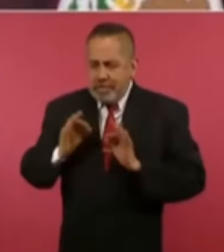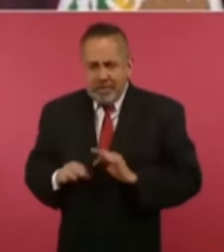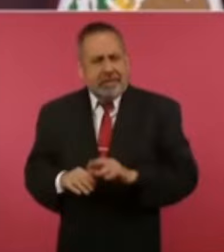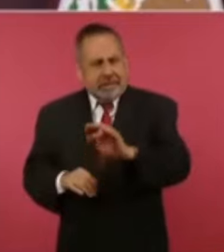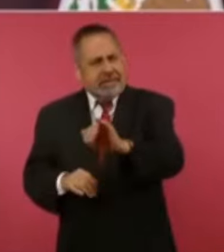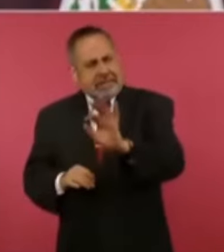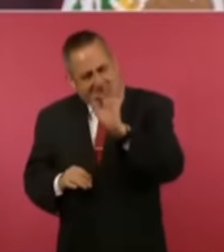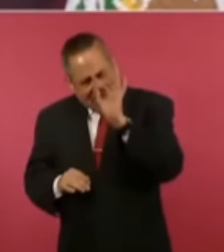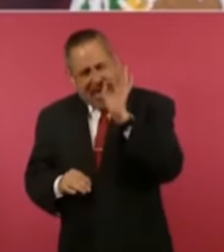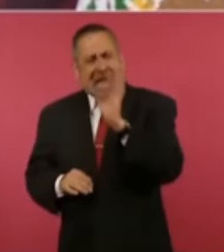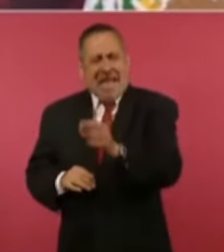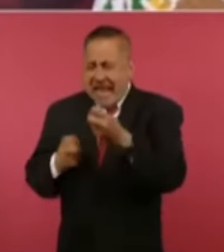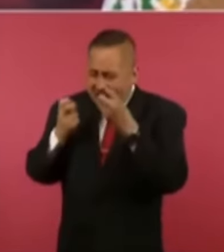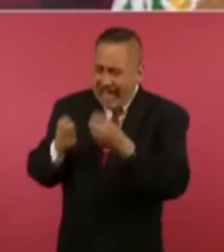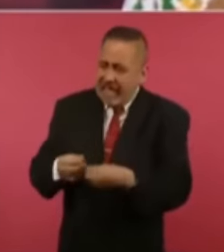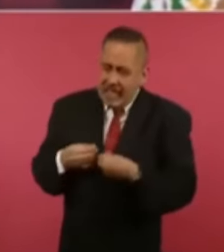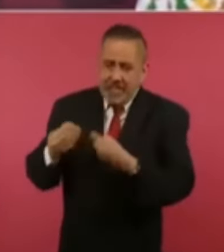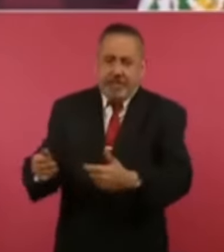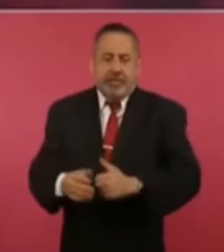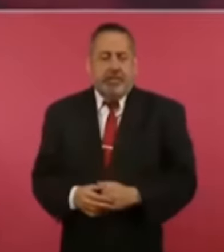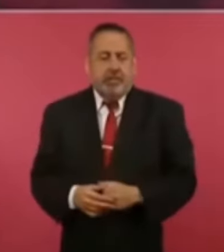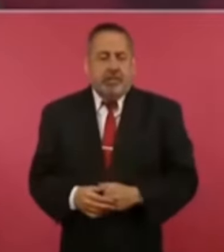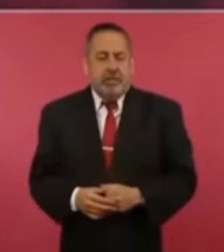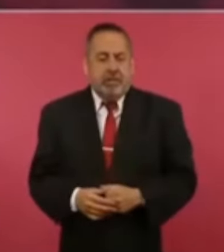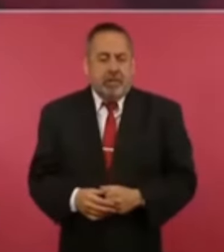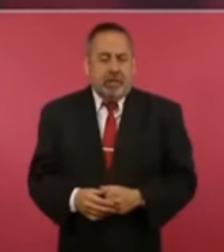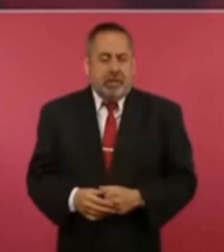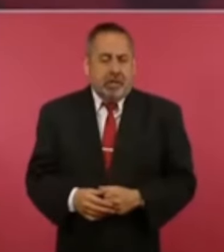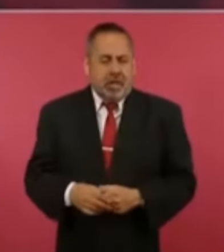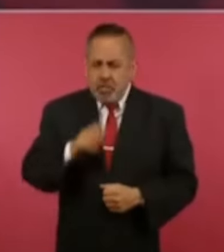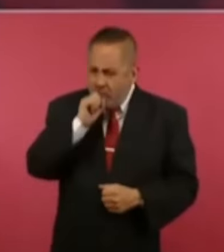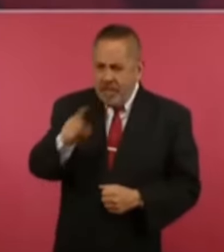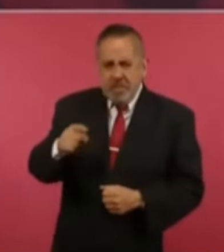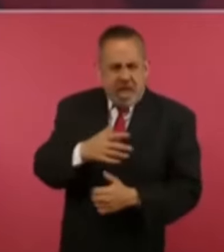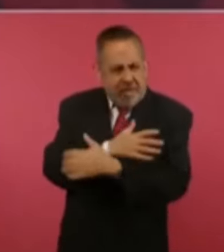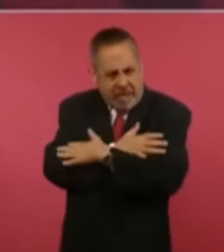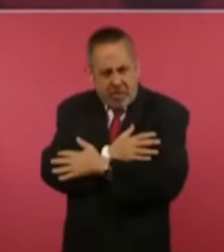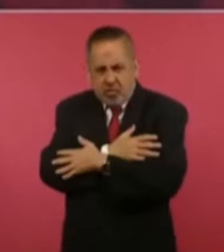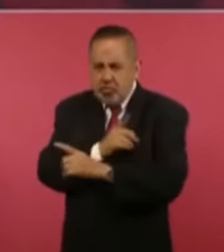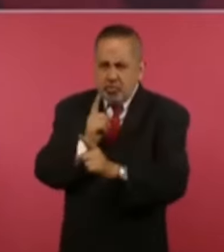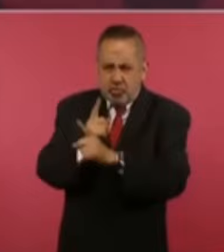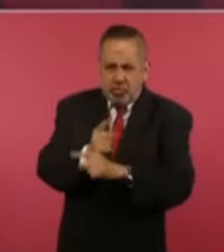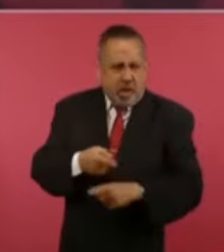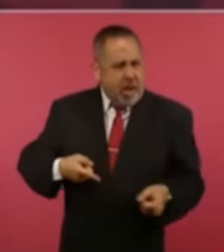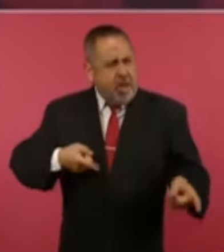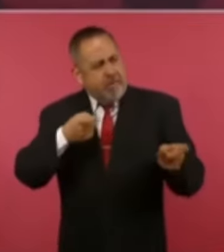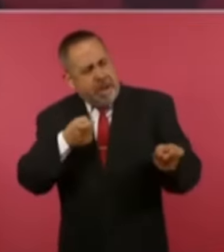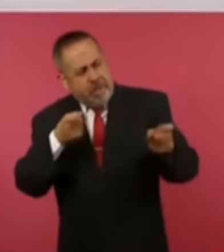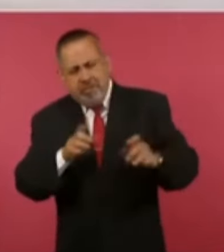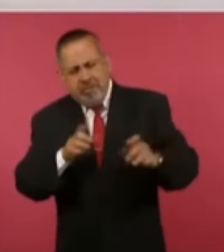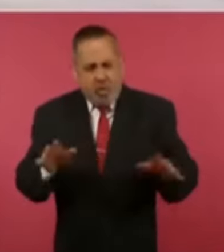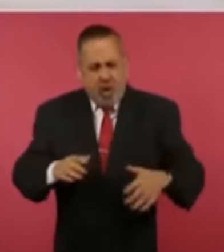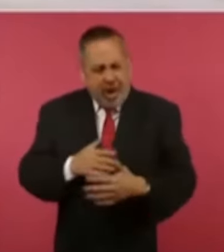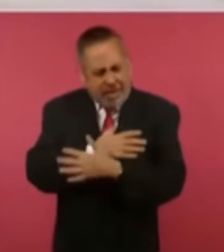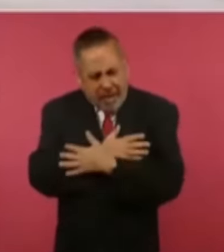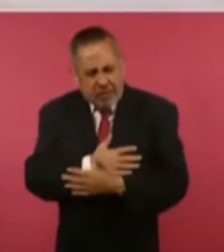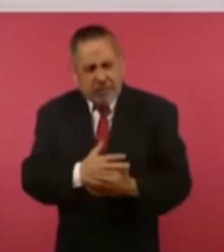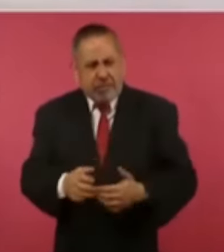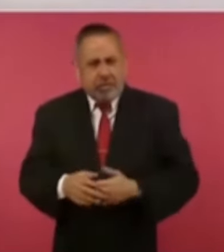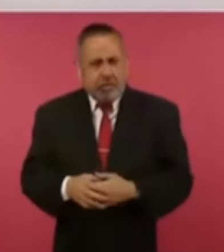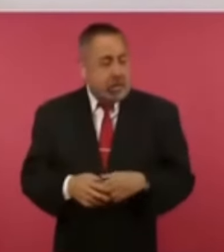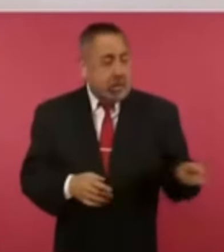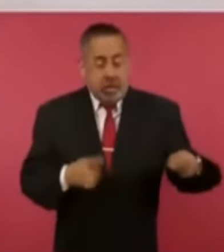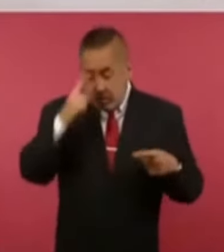sí. Sí, sí, todo eso. Pero también abrazos, no balazos. Entonces, eso